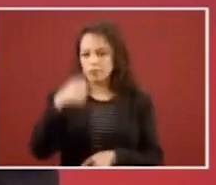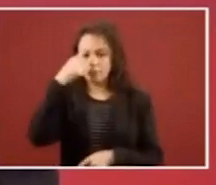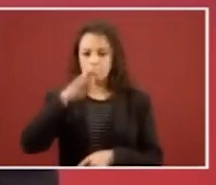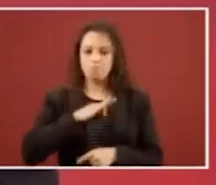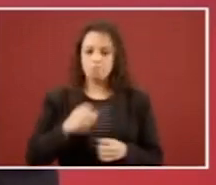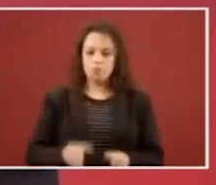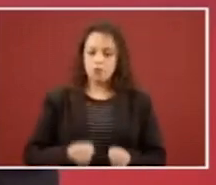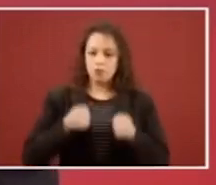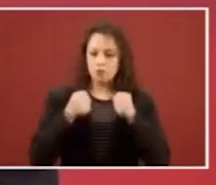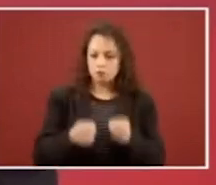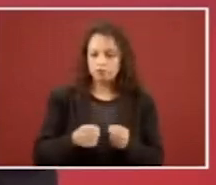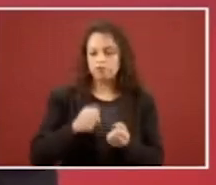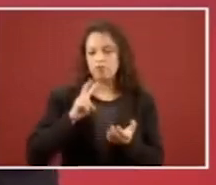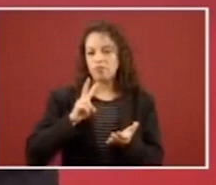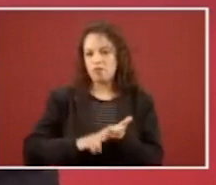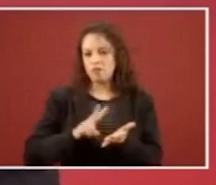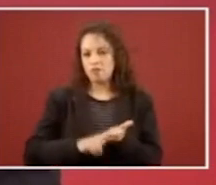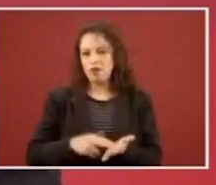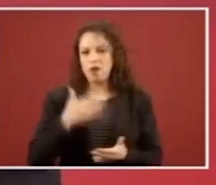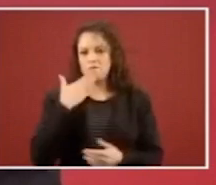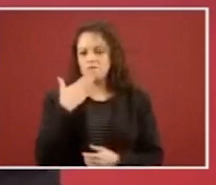fortaleciendo valores,